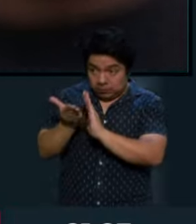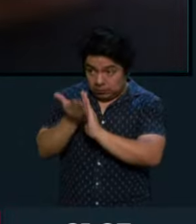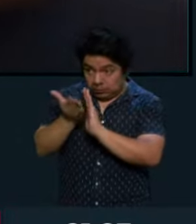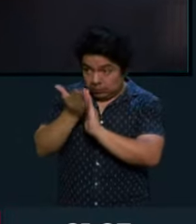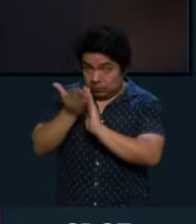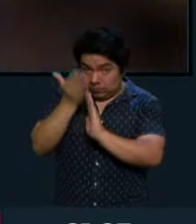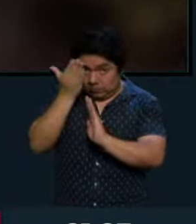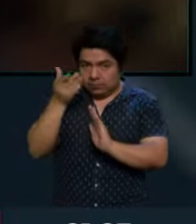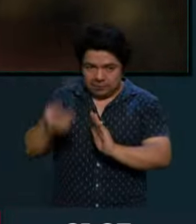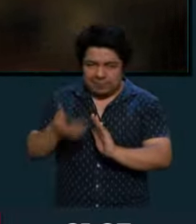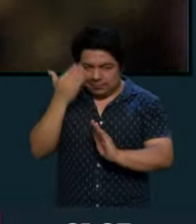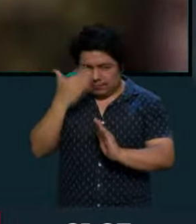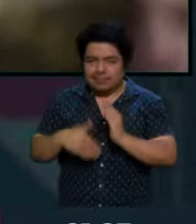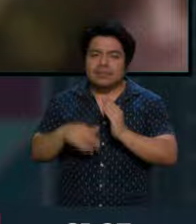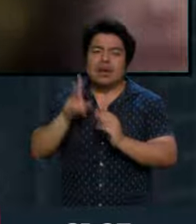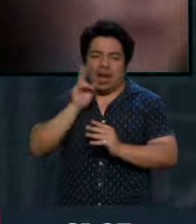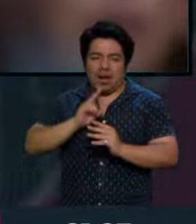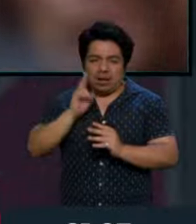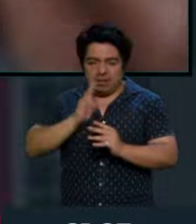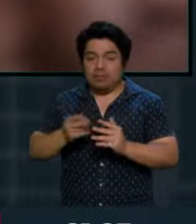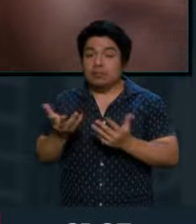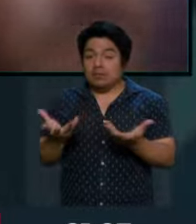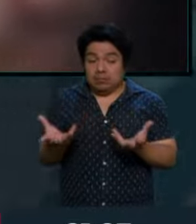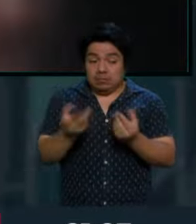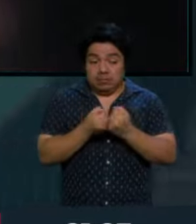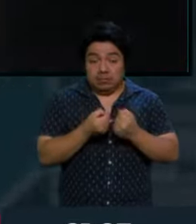proyecto piloto vamos a trabajar tanto con los